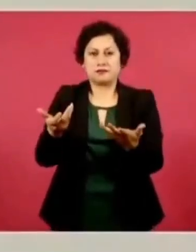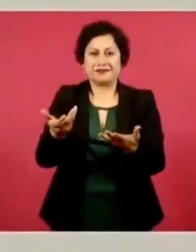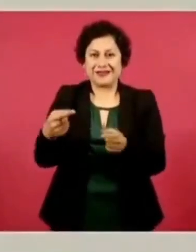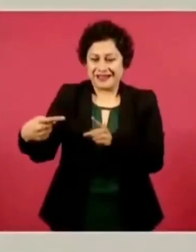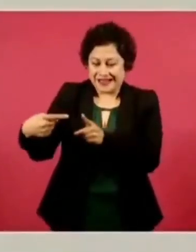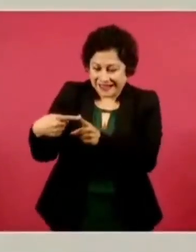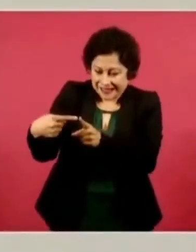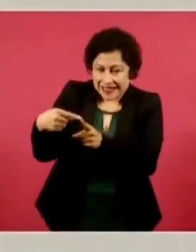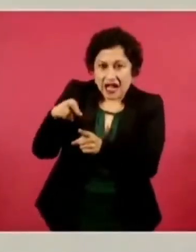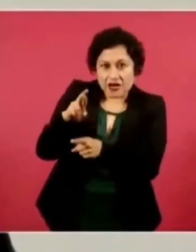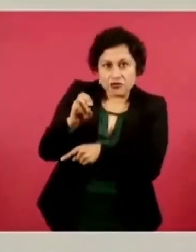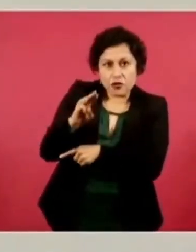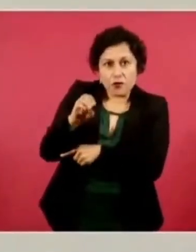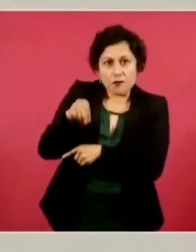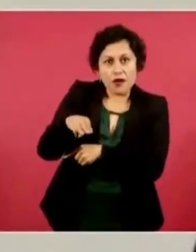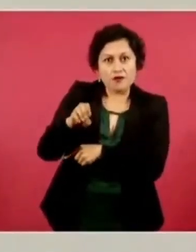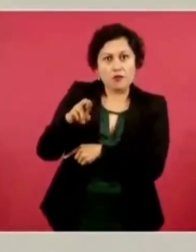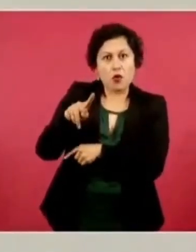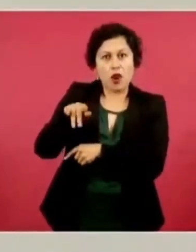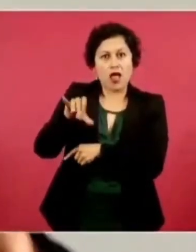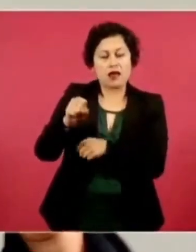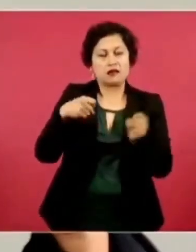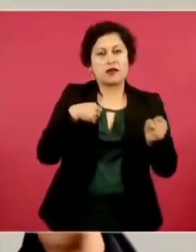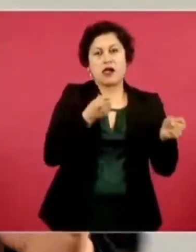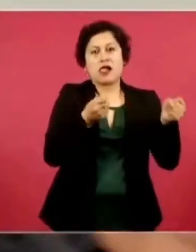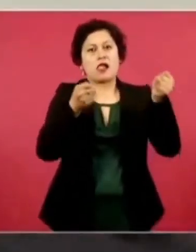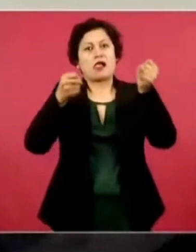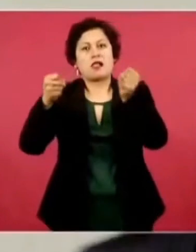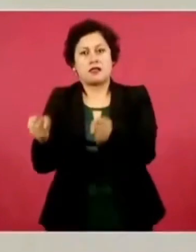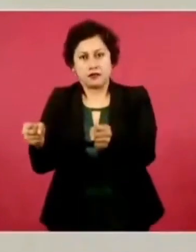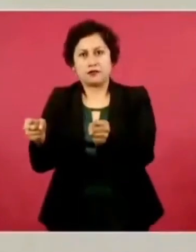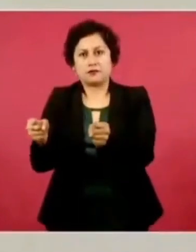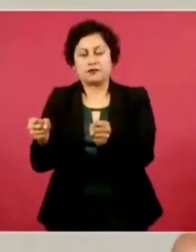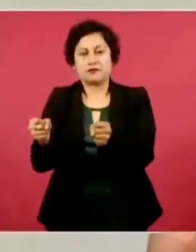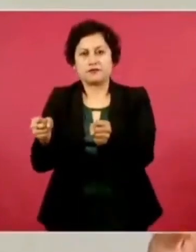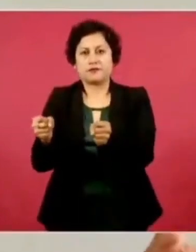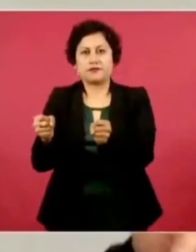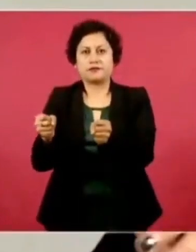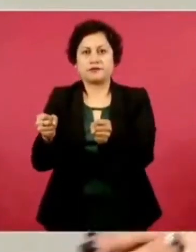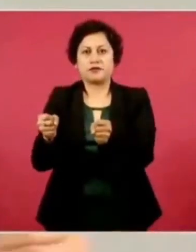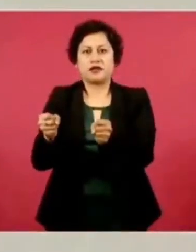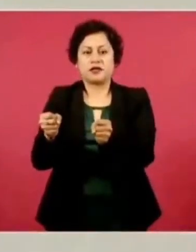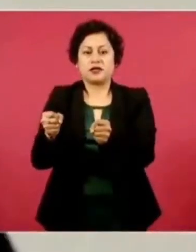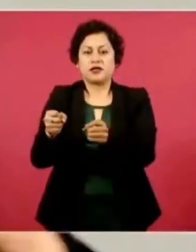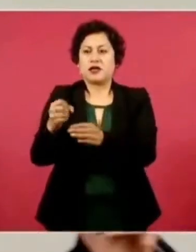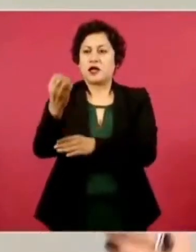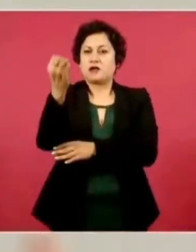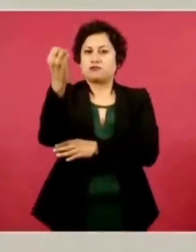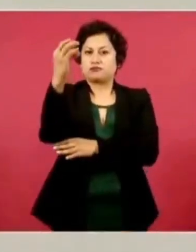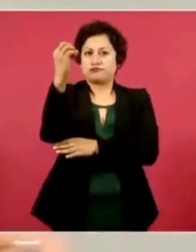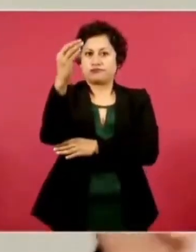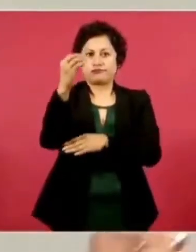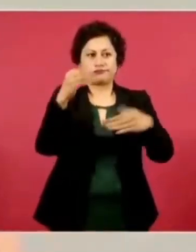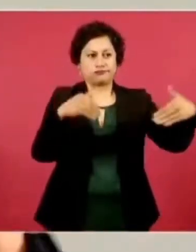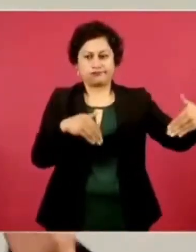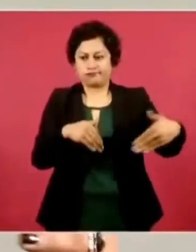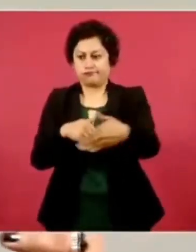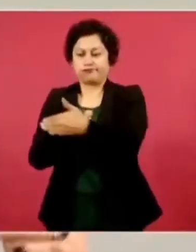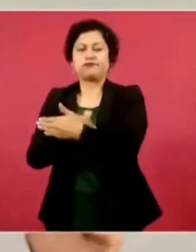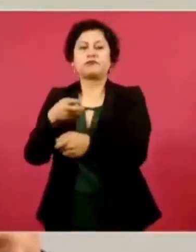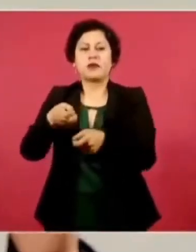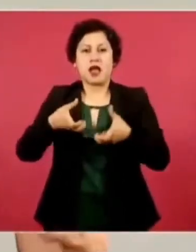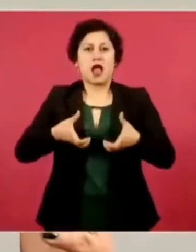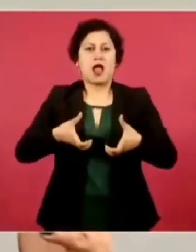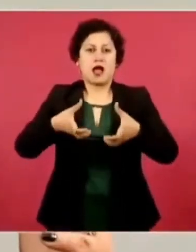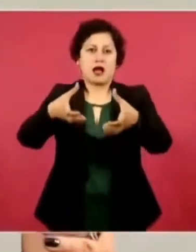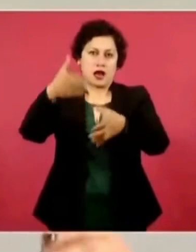Román Morales. La camioneta se quita el alto de Javier Mina, circula, es una de las principales arterias del